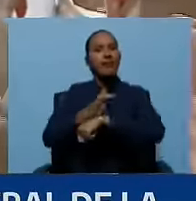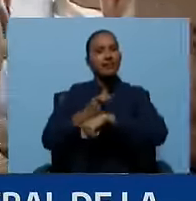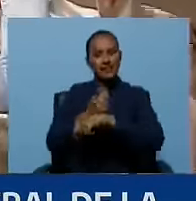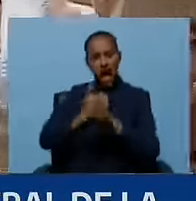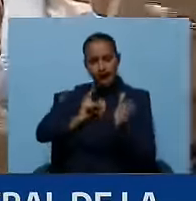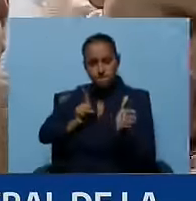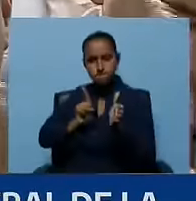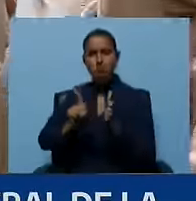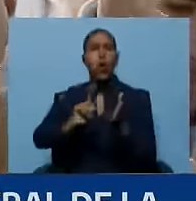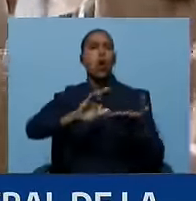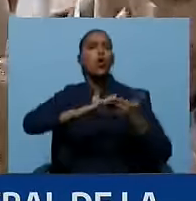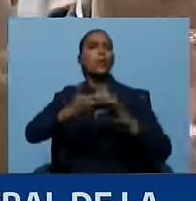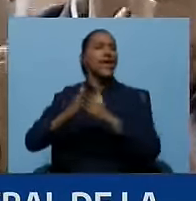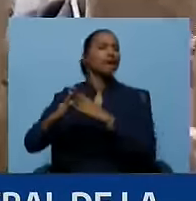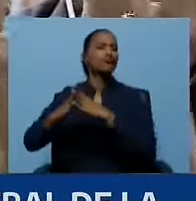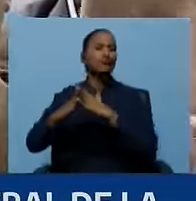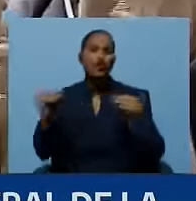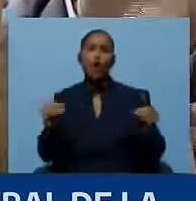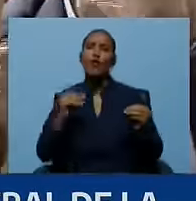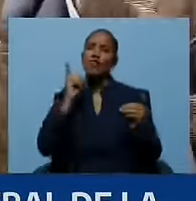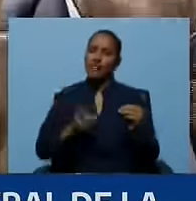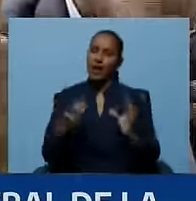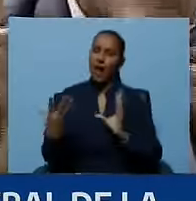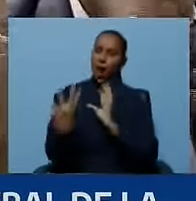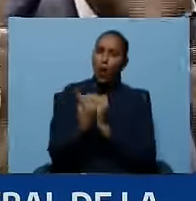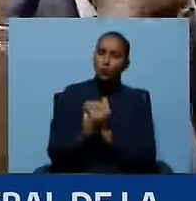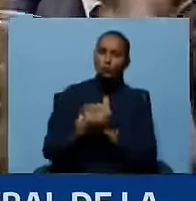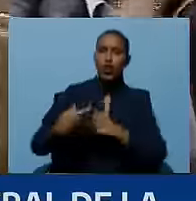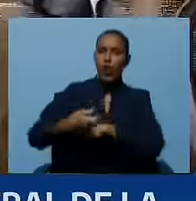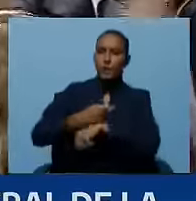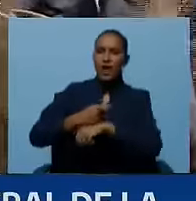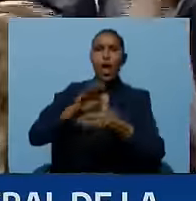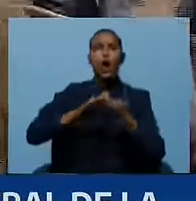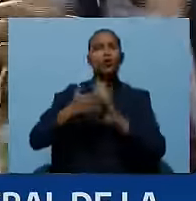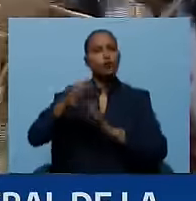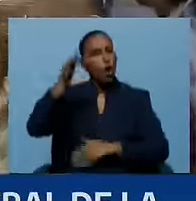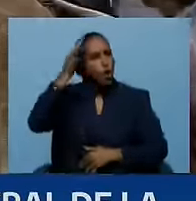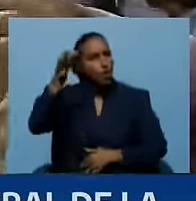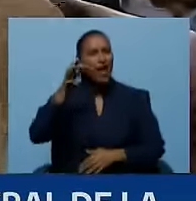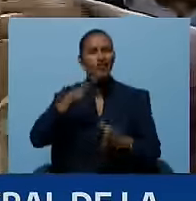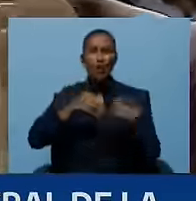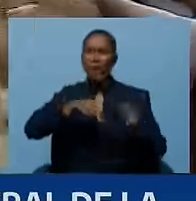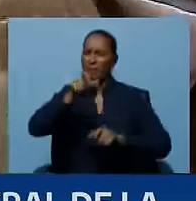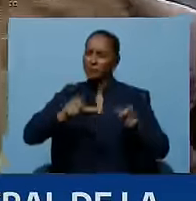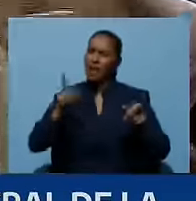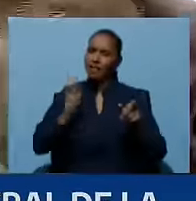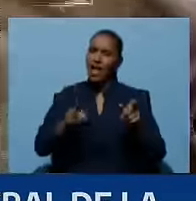gobernar con los circuitos comunales, gobernar con los consejos comunales.